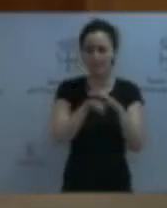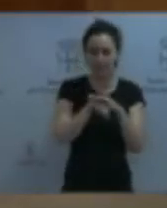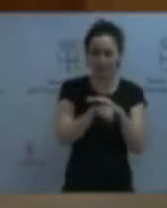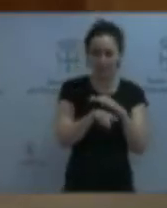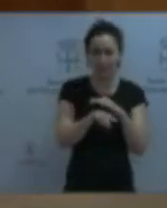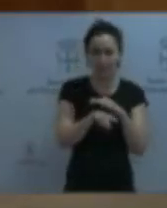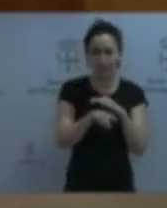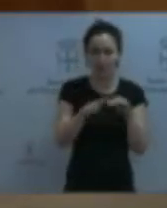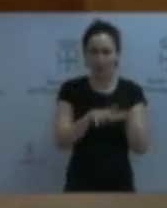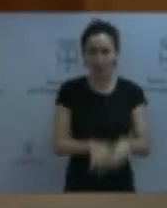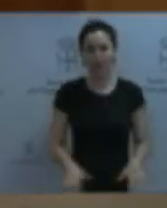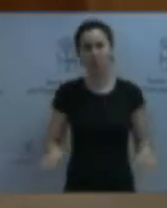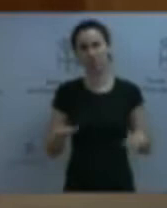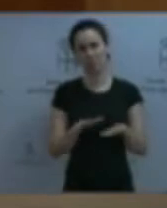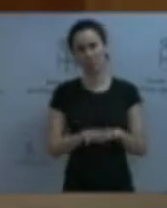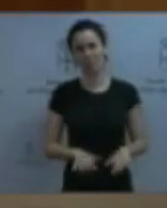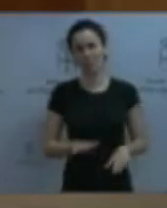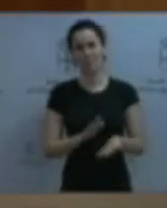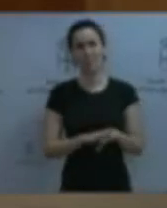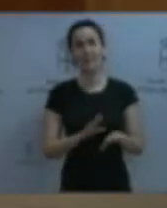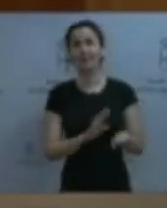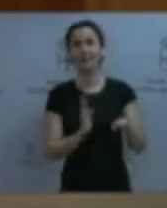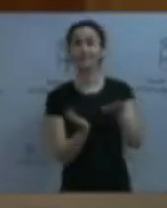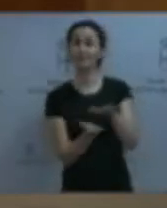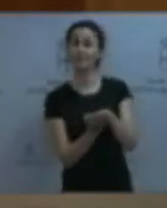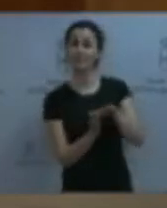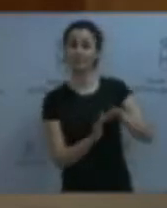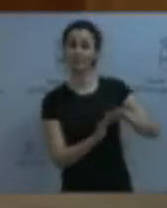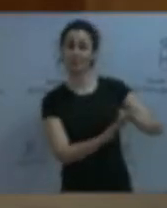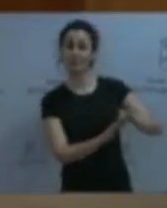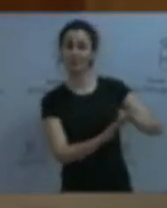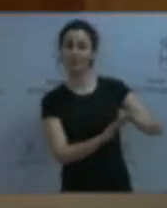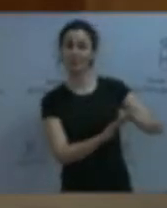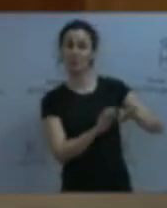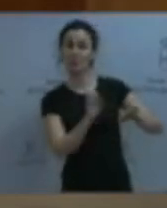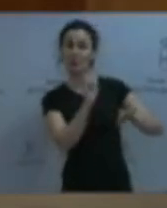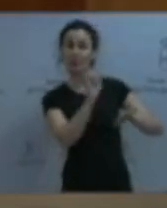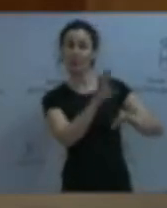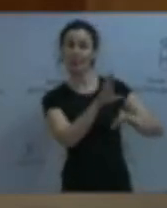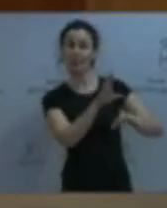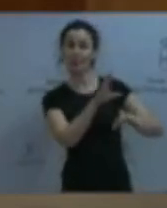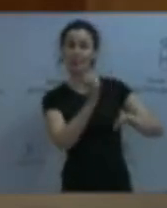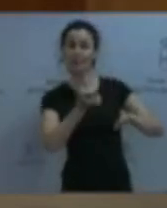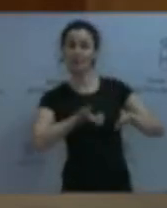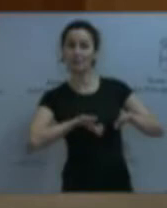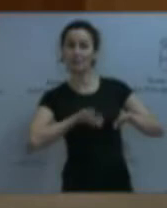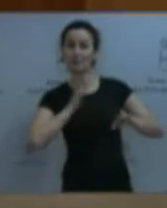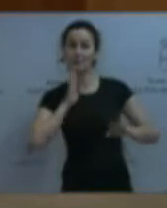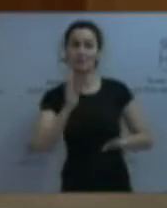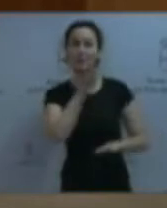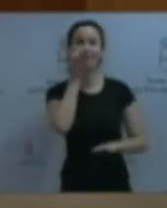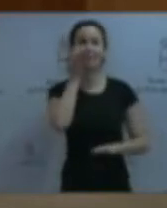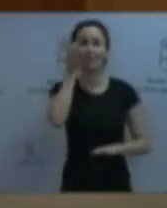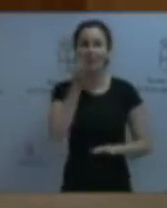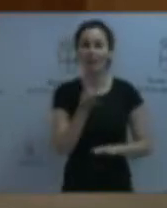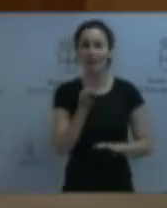no, para aparcar los expedientes en los ayuntamientos y dar apariencia de legalidad a verdaderas